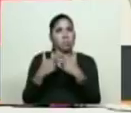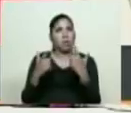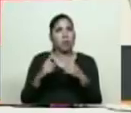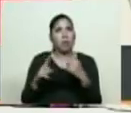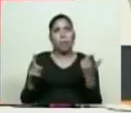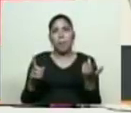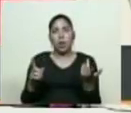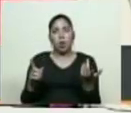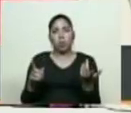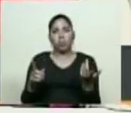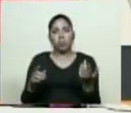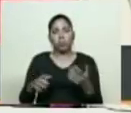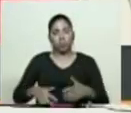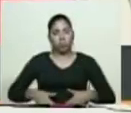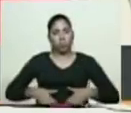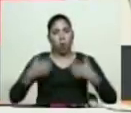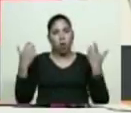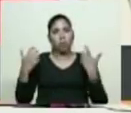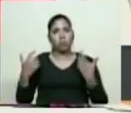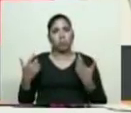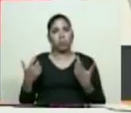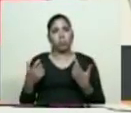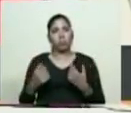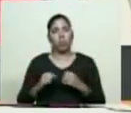echaron de aquí a esta patria.